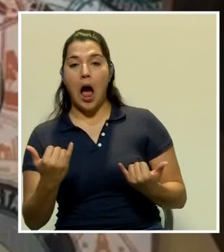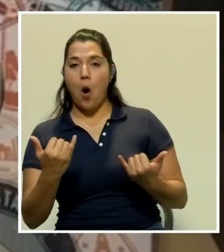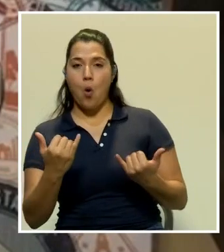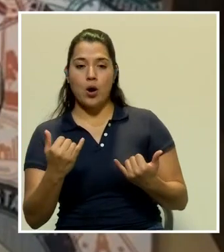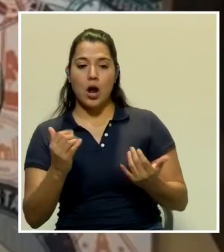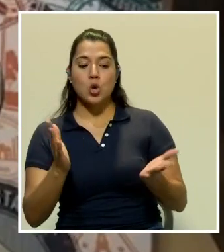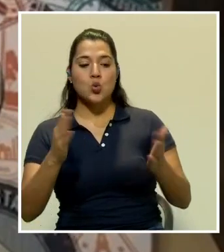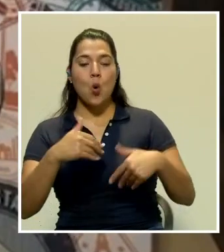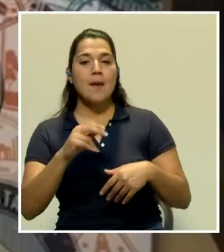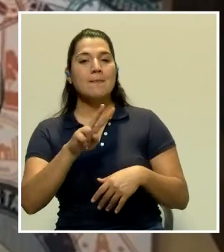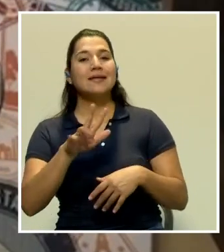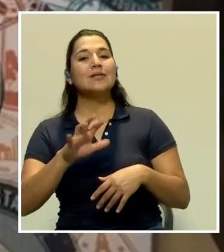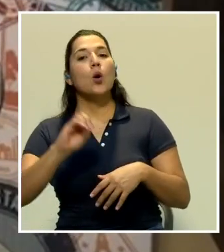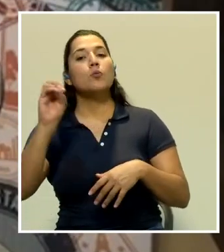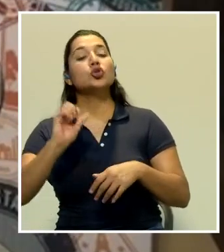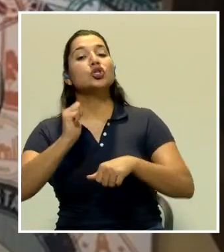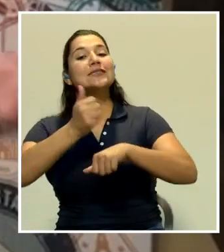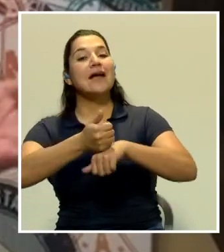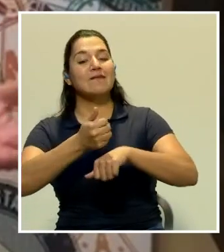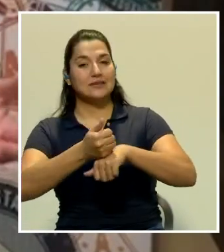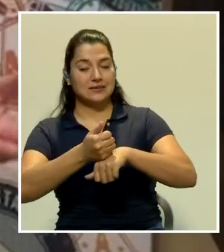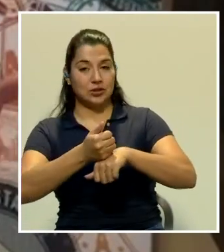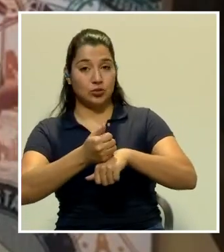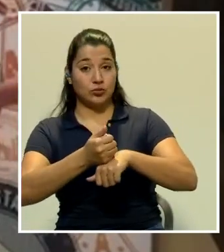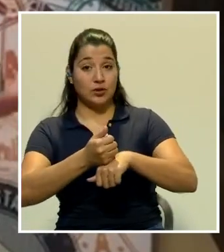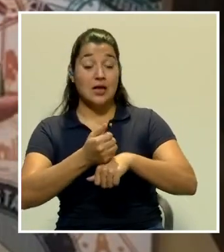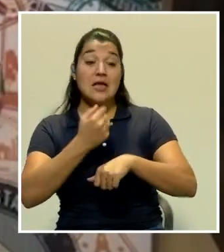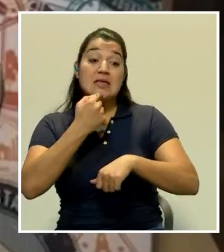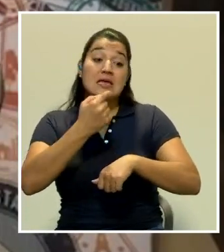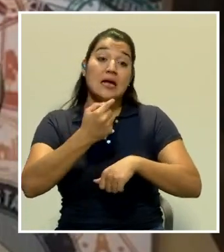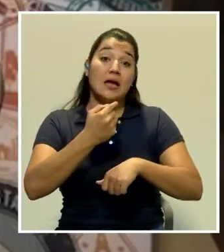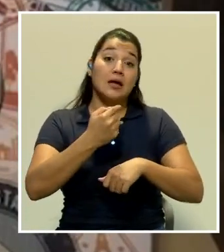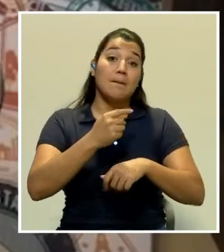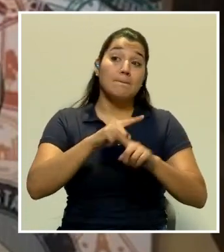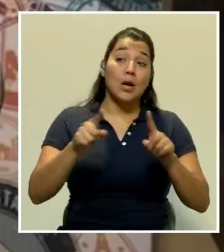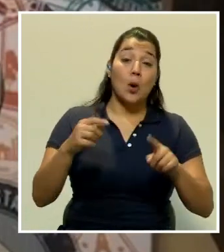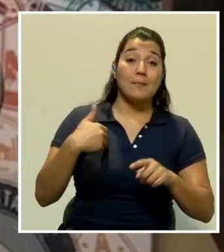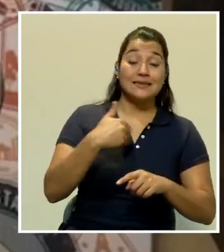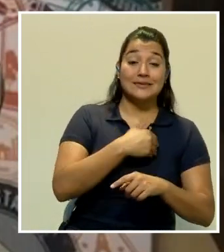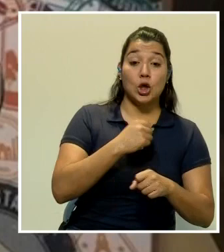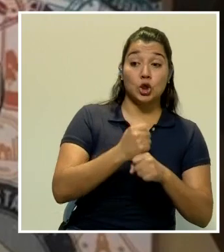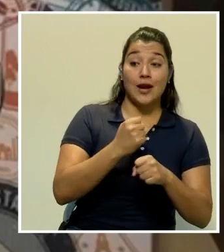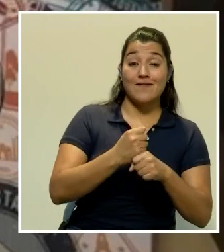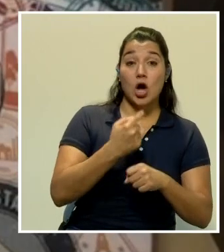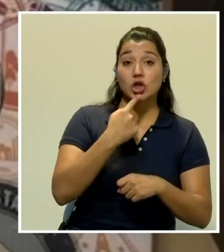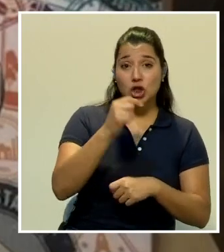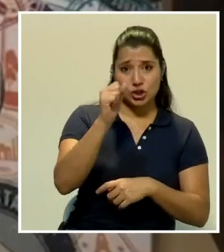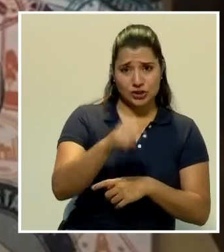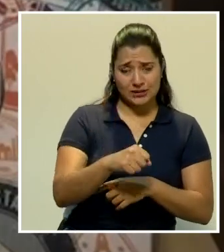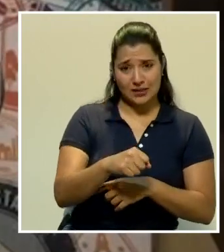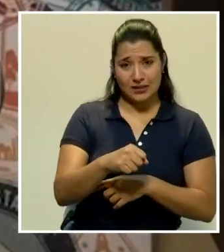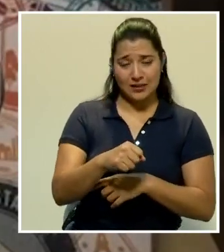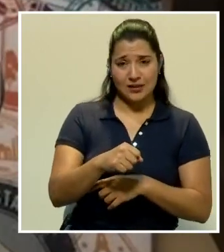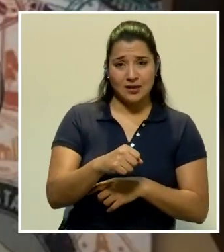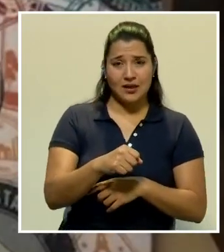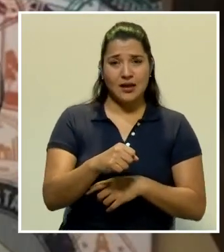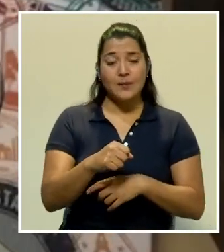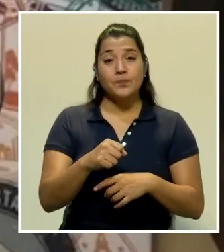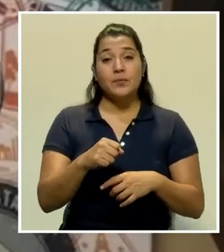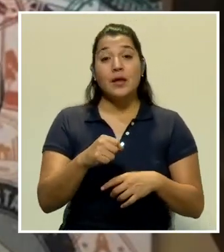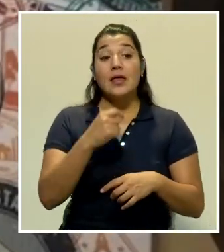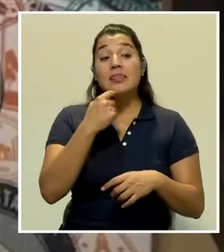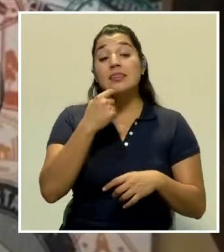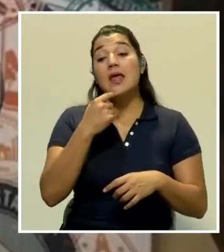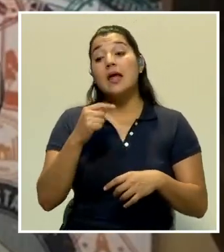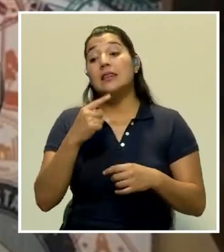establecido para ellos, que eso es el Ministerio de Trabajo el que lo dijo, que la Caja está al